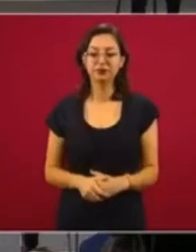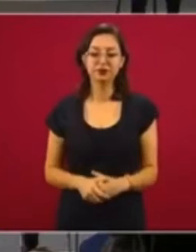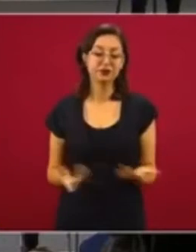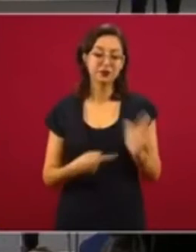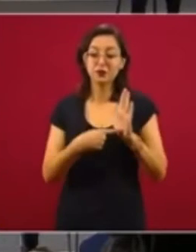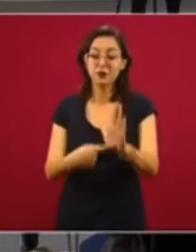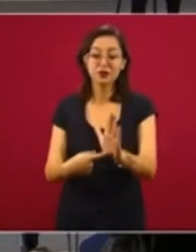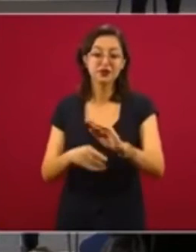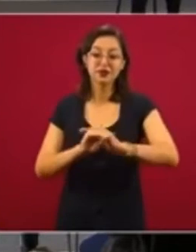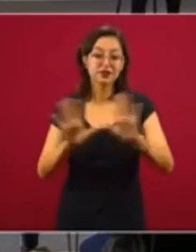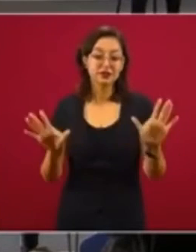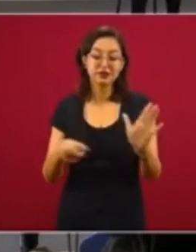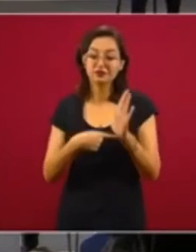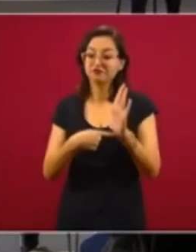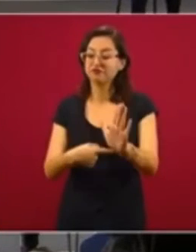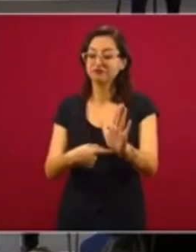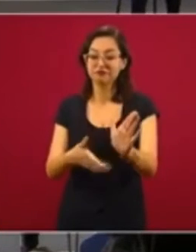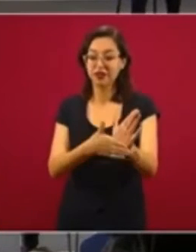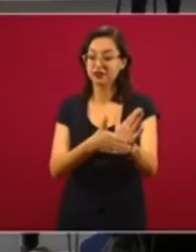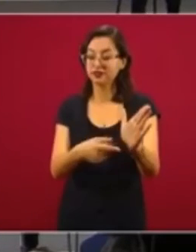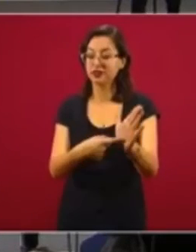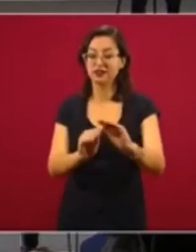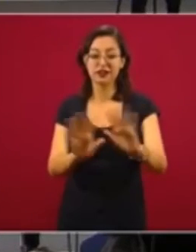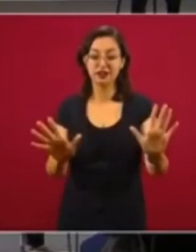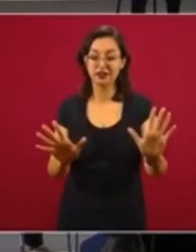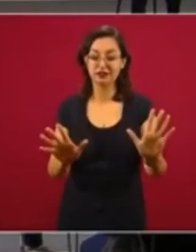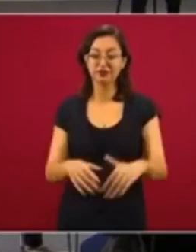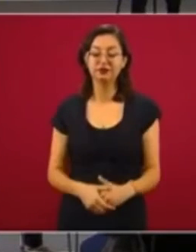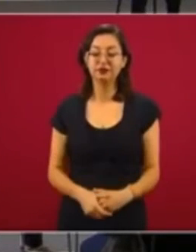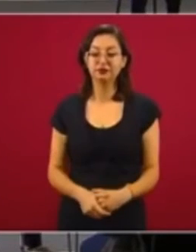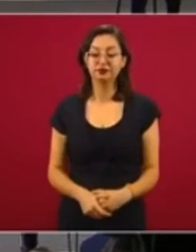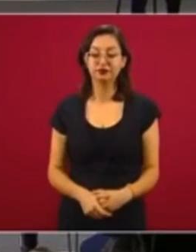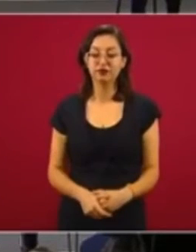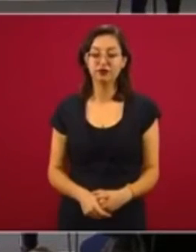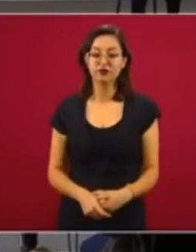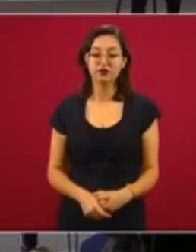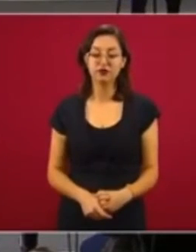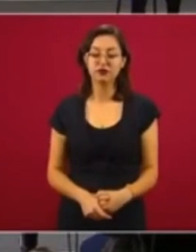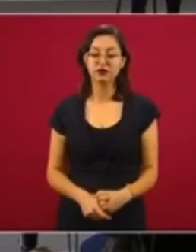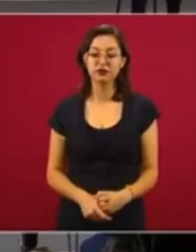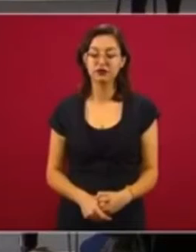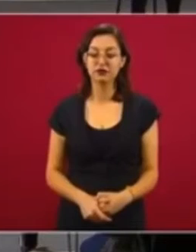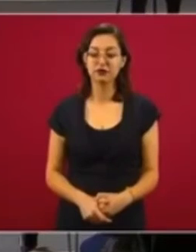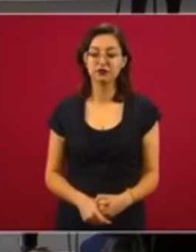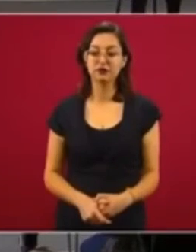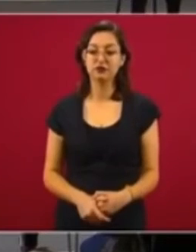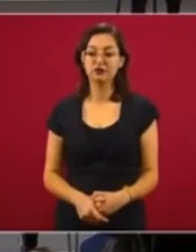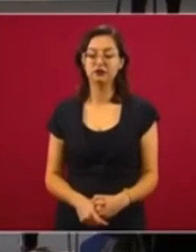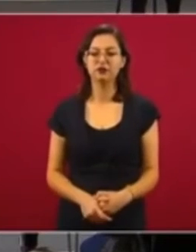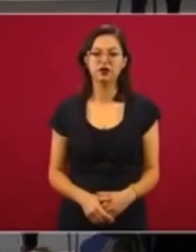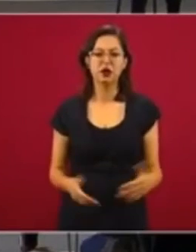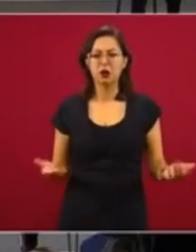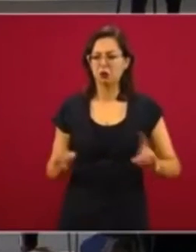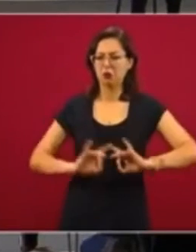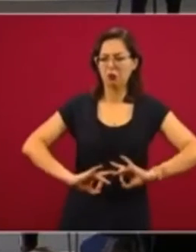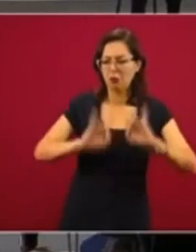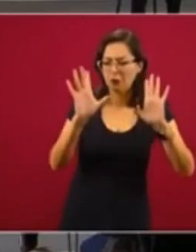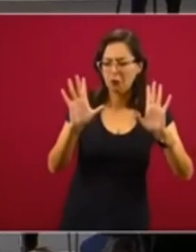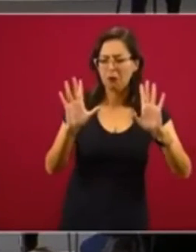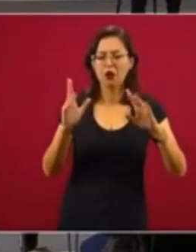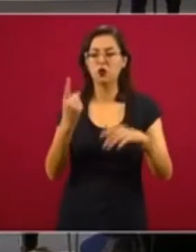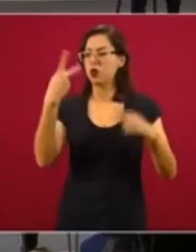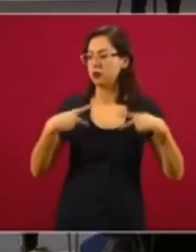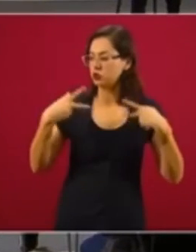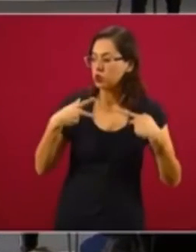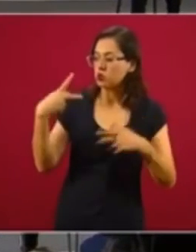Esa es la prueba irrefutable. No estamos hablando de una acción espontánea, del ejercicio de un